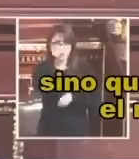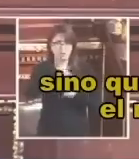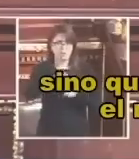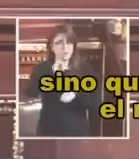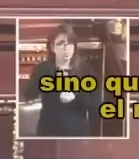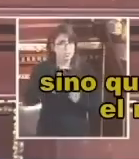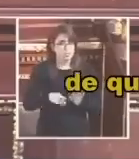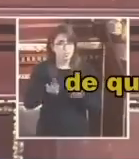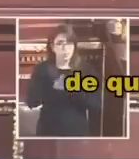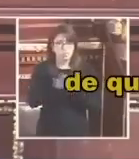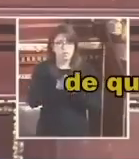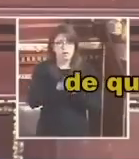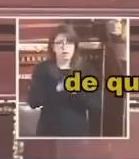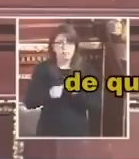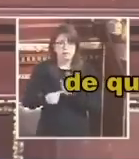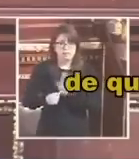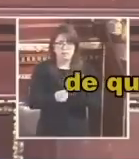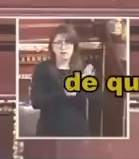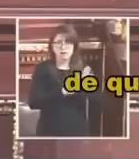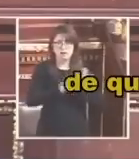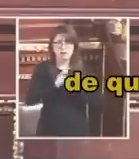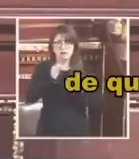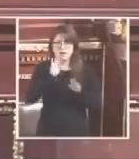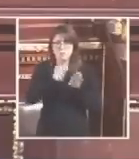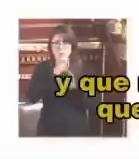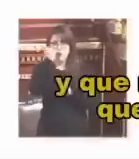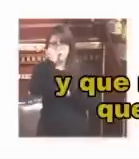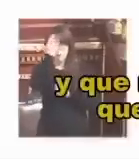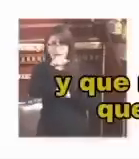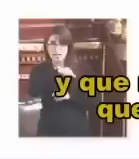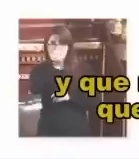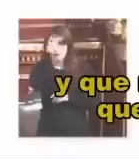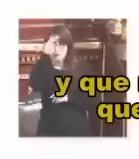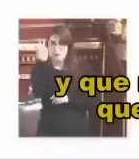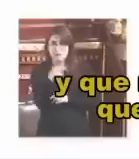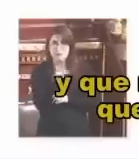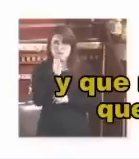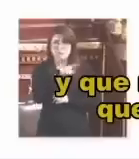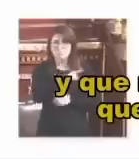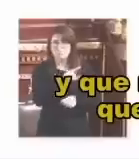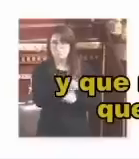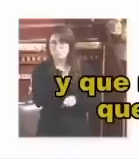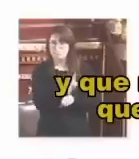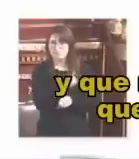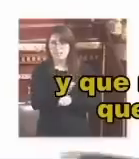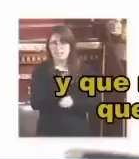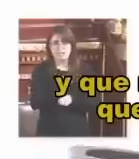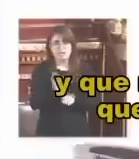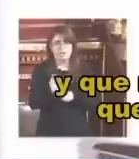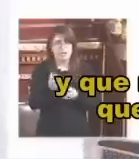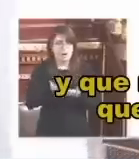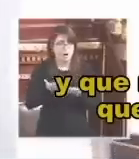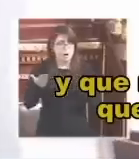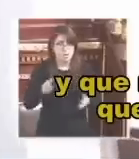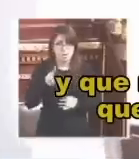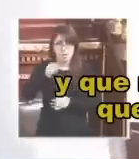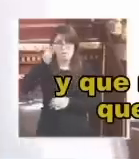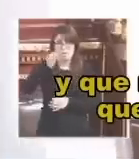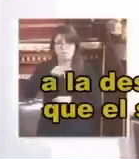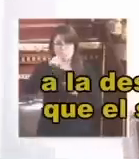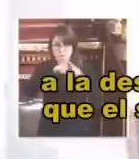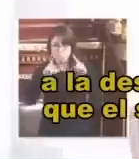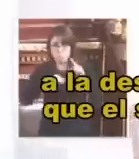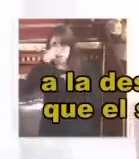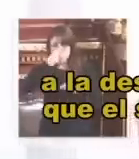nosotros mismos que aquí democracia y que no estamos dispuestos a permitir que en mexico ocurra algo similar